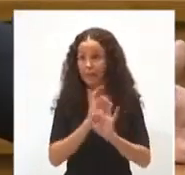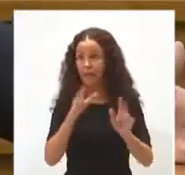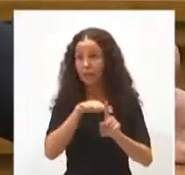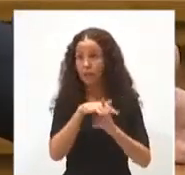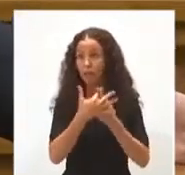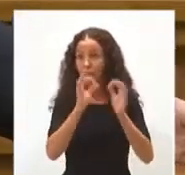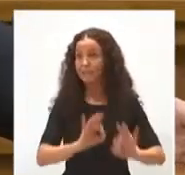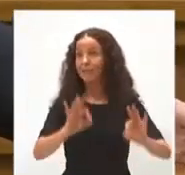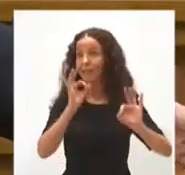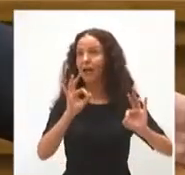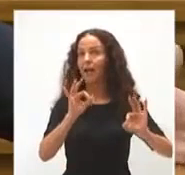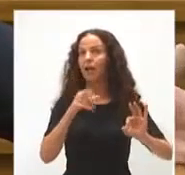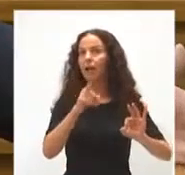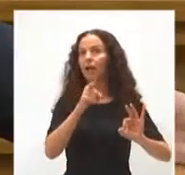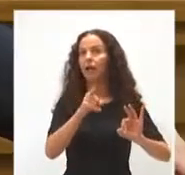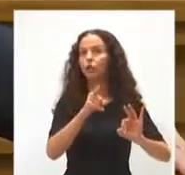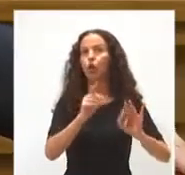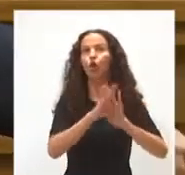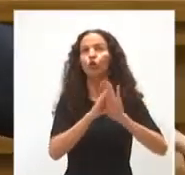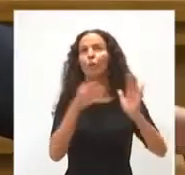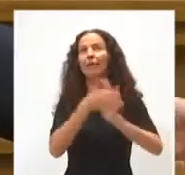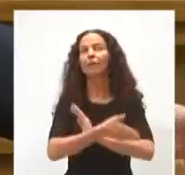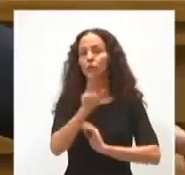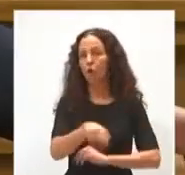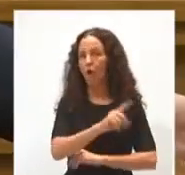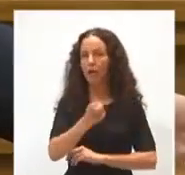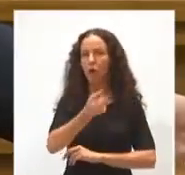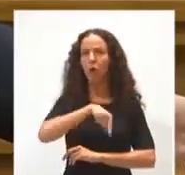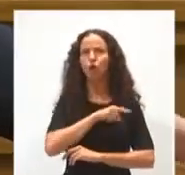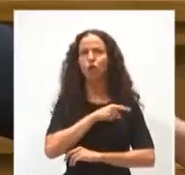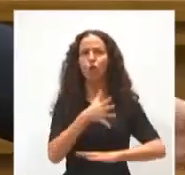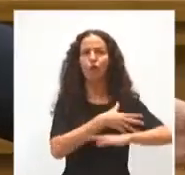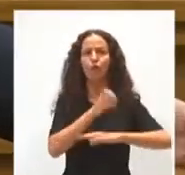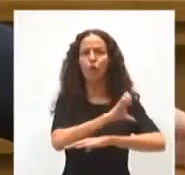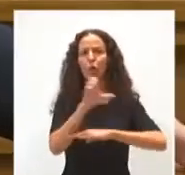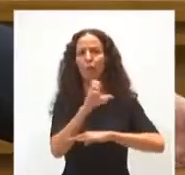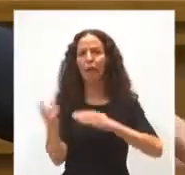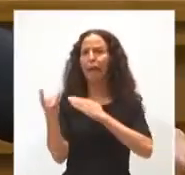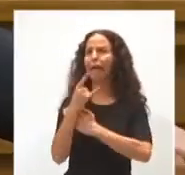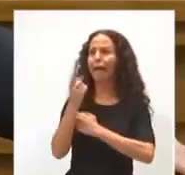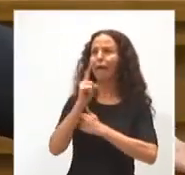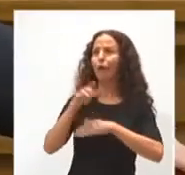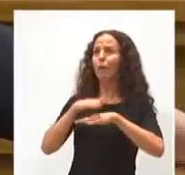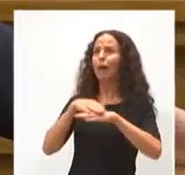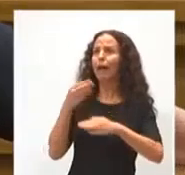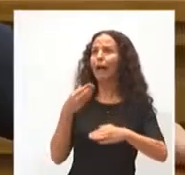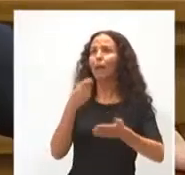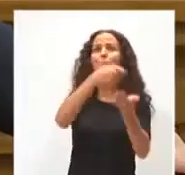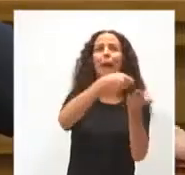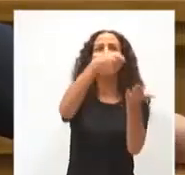la situación excepcional no va a seguir toda la vida no podemos engañarnos con los fondos europeos y pensar que es para financiar lo que